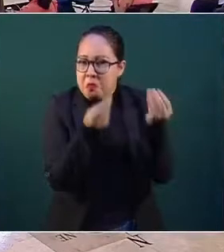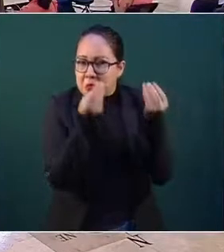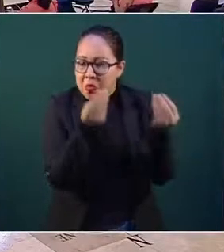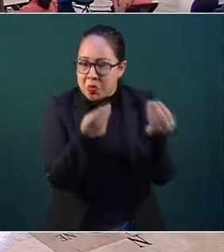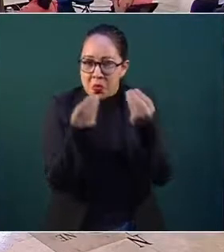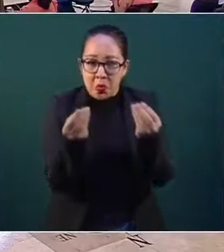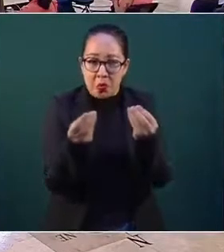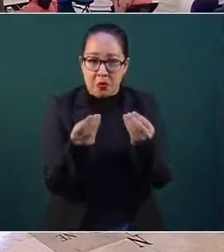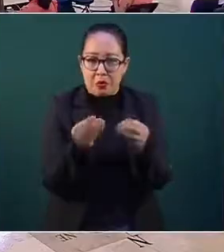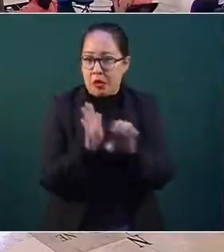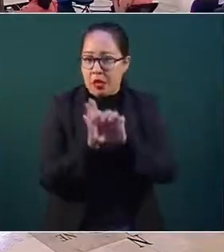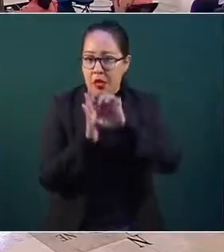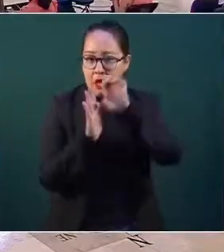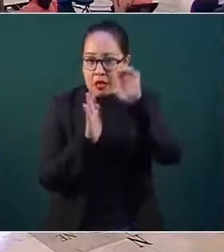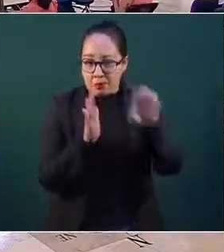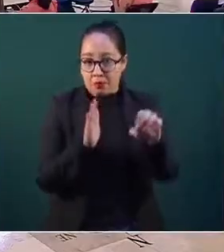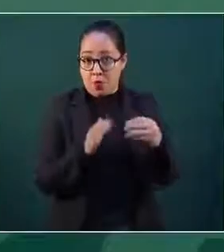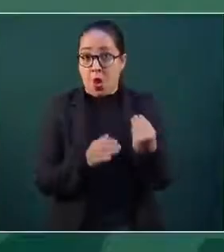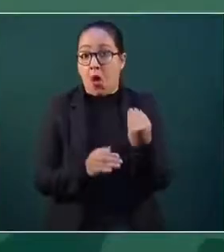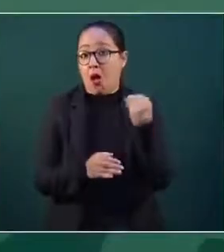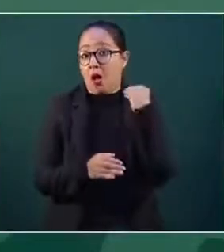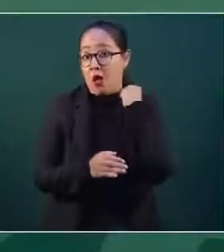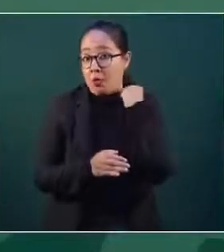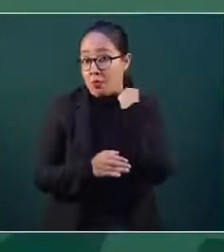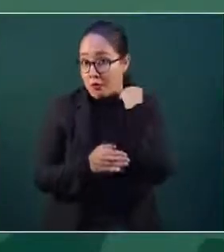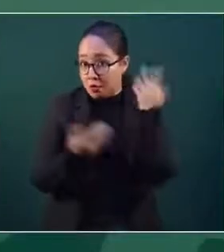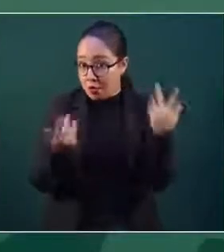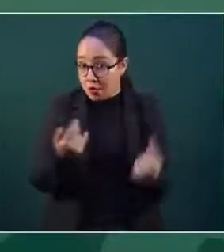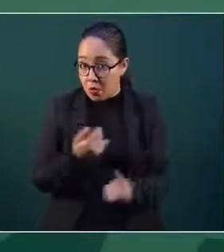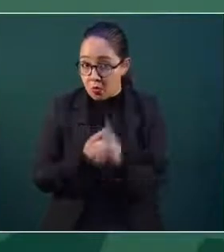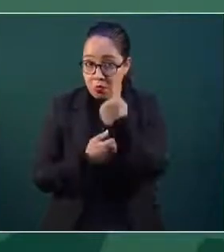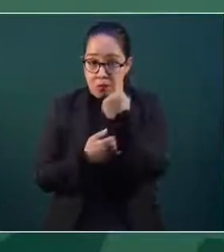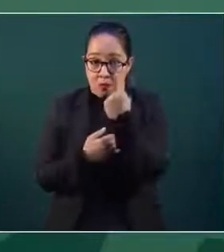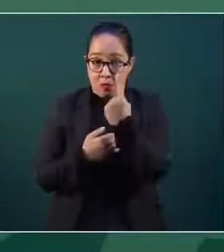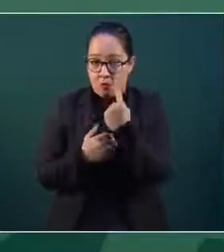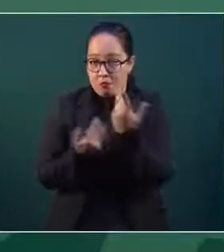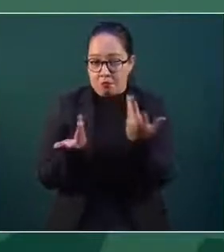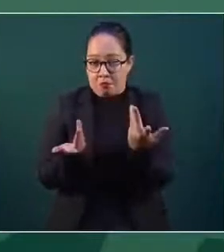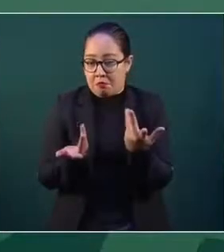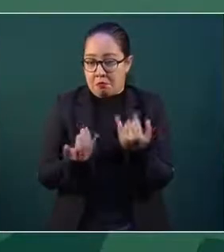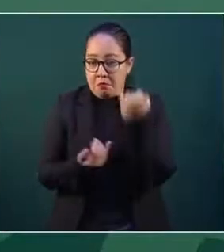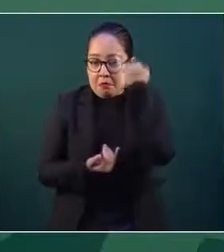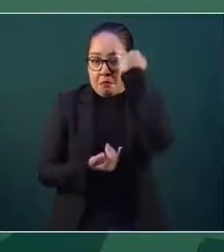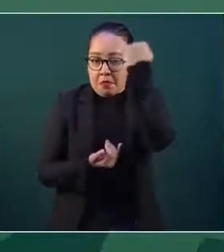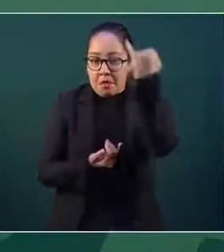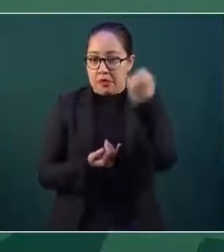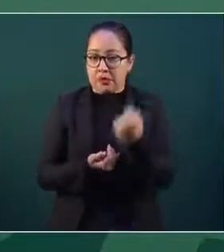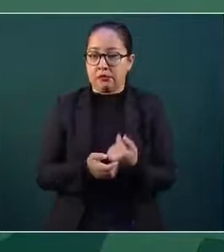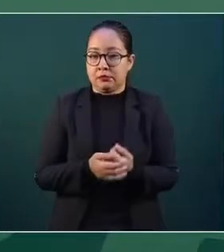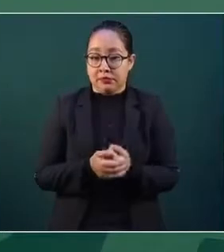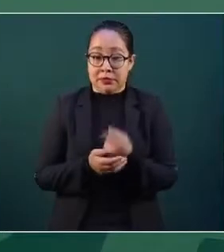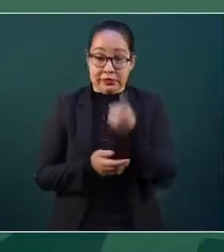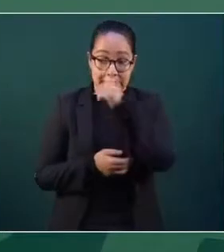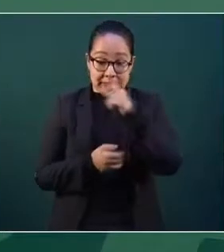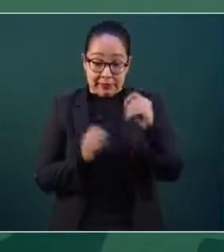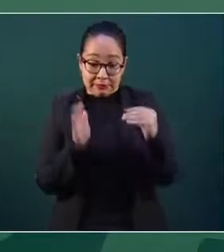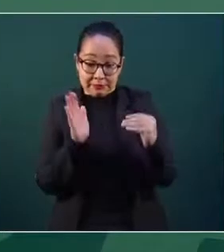Si un abogado no está conforme con ganar 100,000 pesos